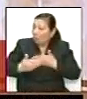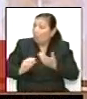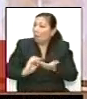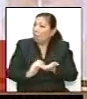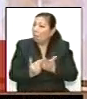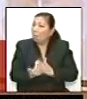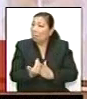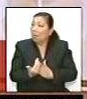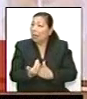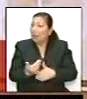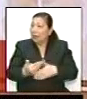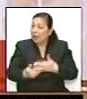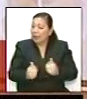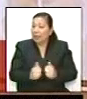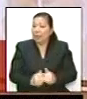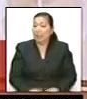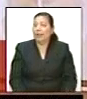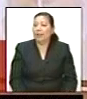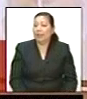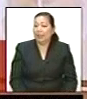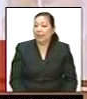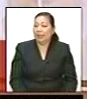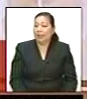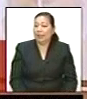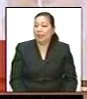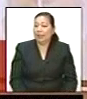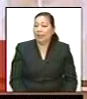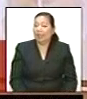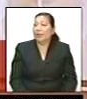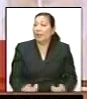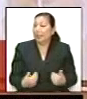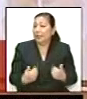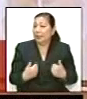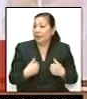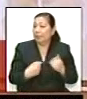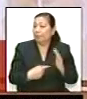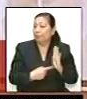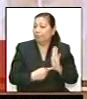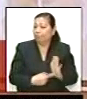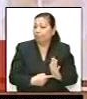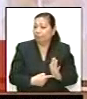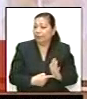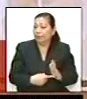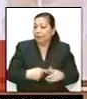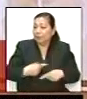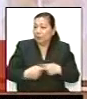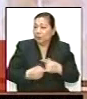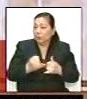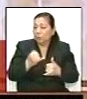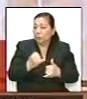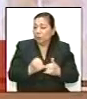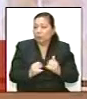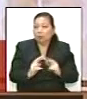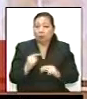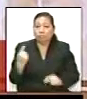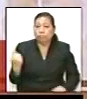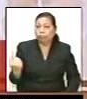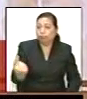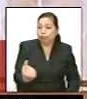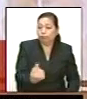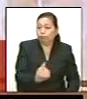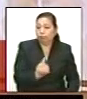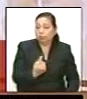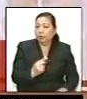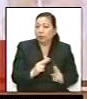los grupos estamos llegando al tenemos precisamente la siguiente y última ronda